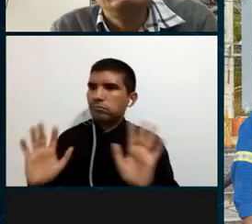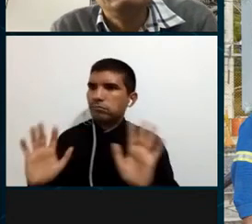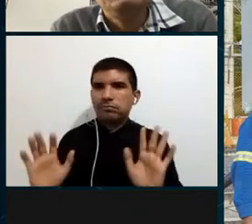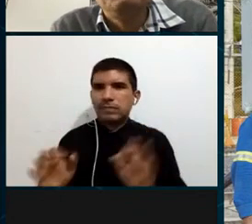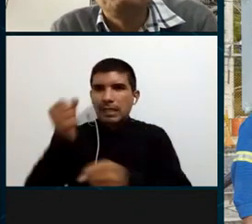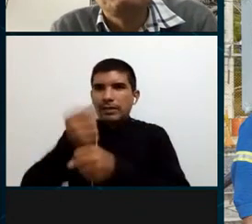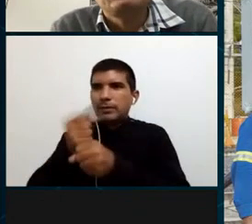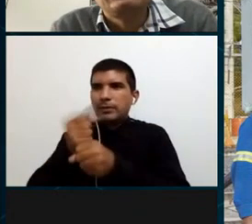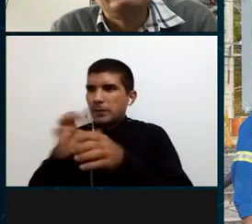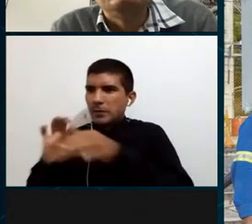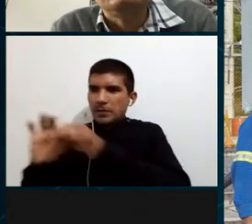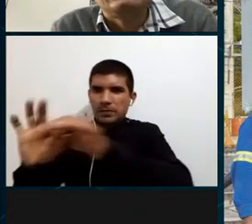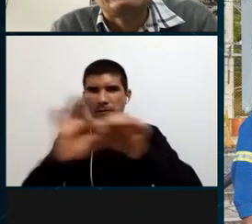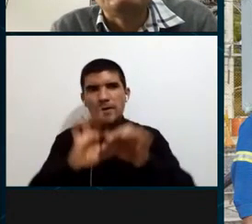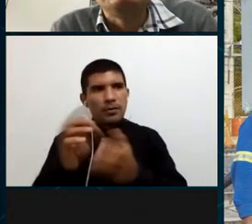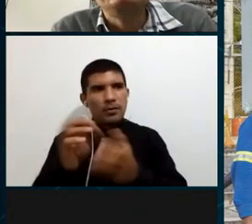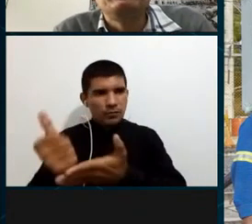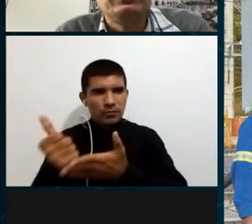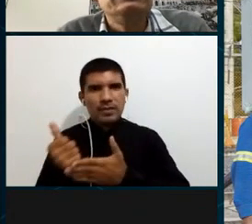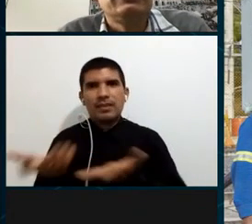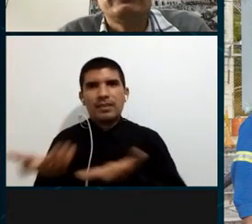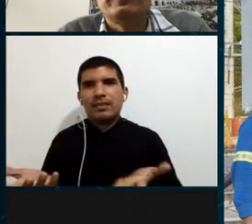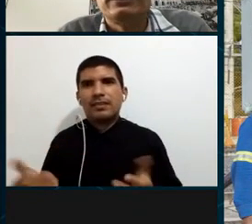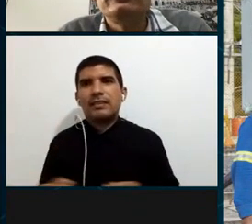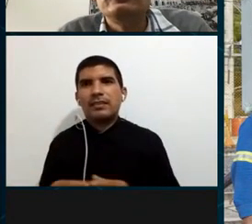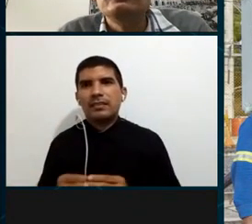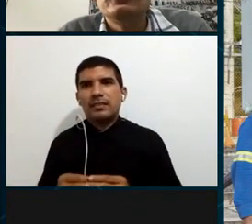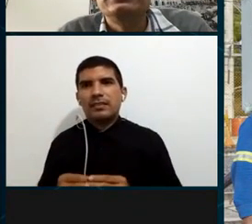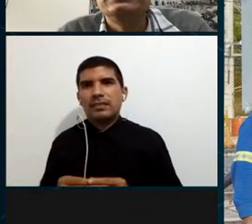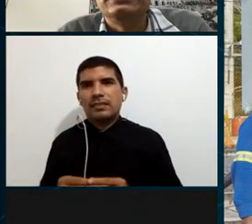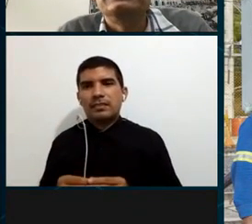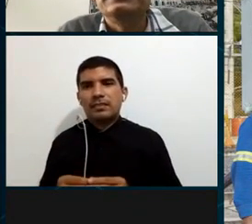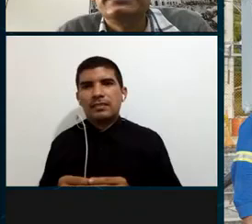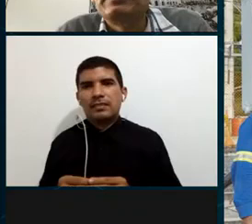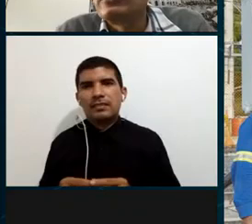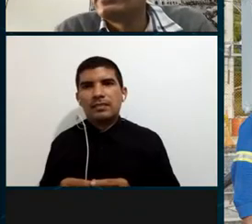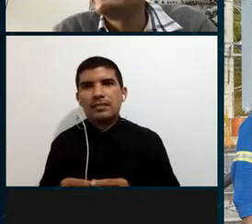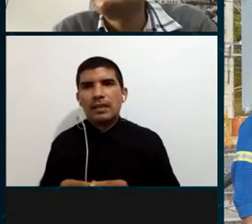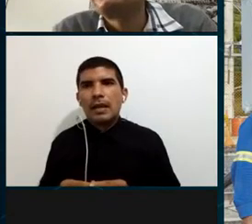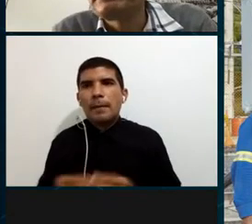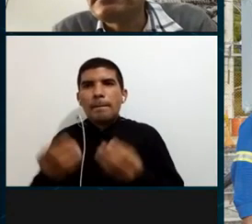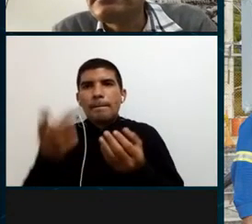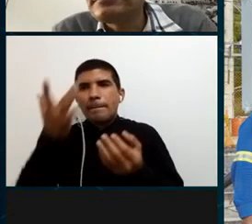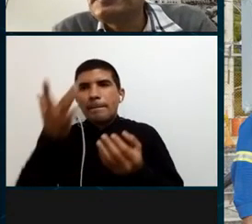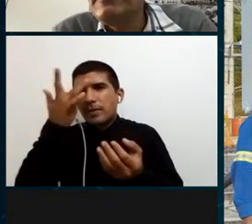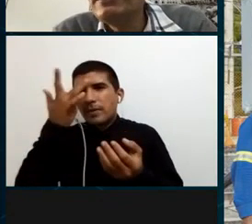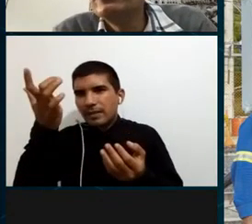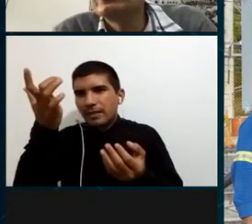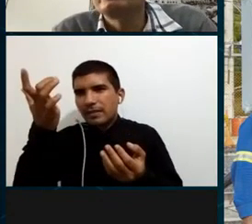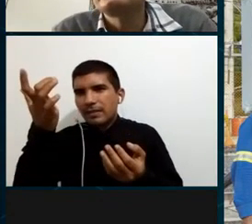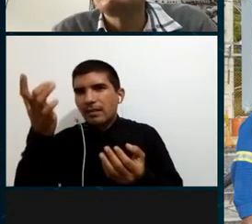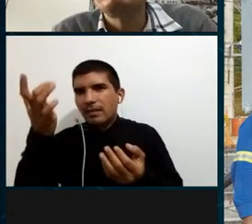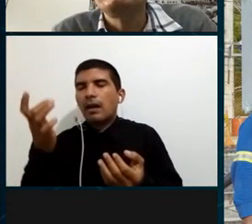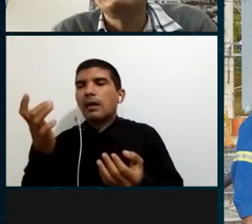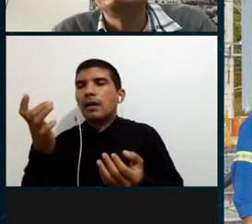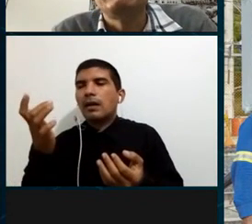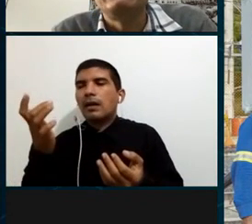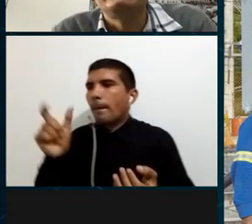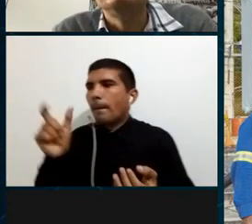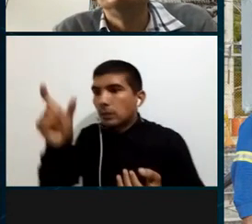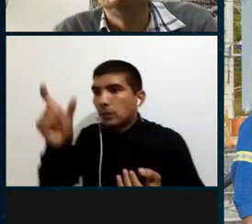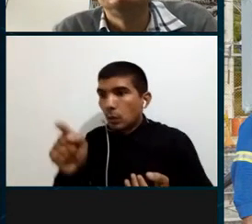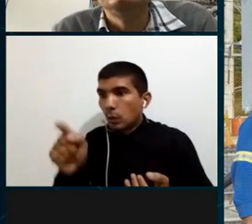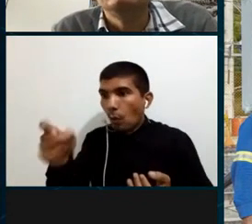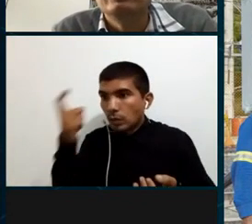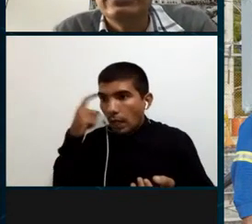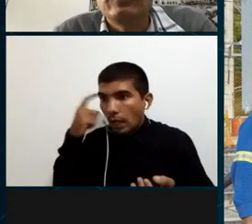poder a los que realmente pueden transformar las soluciones y es las personas. Si yo quiero una nueva forma de